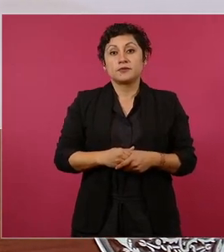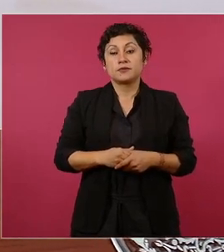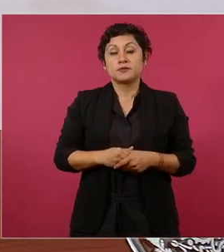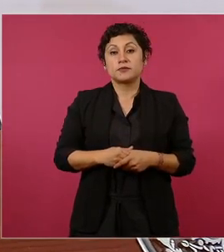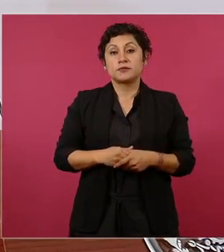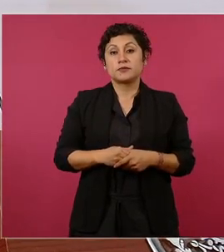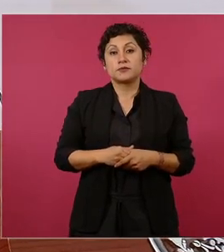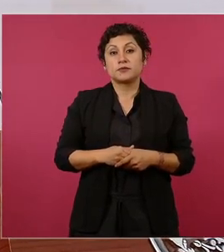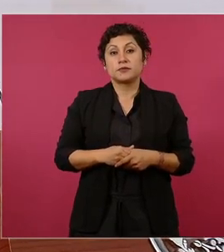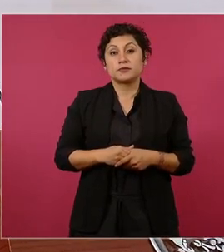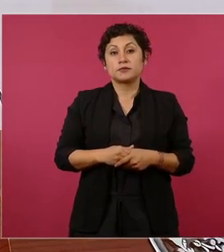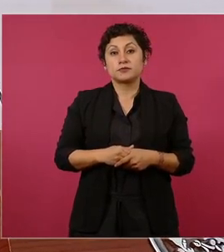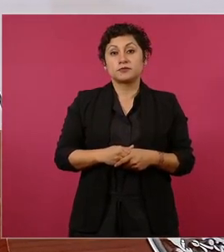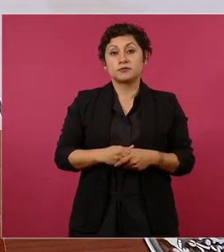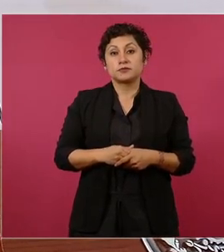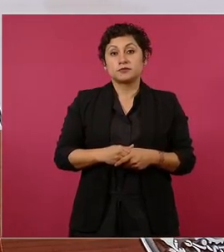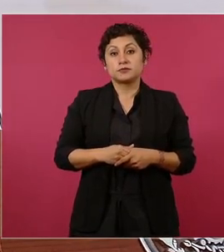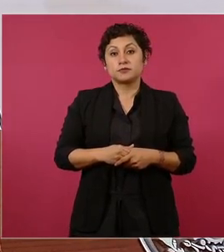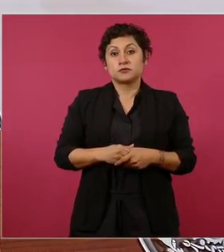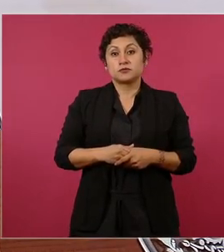a